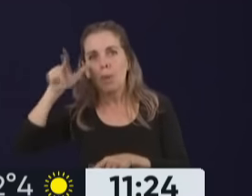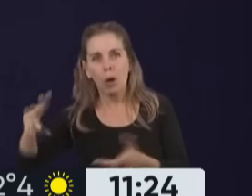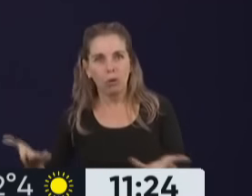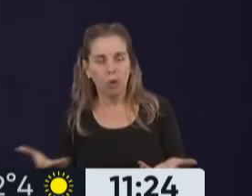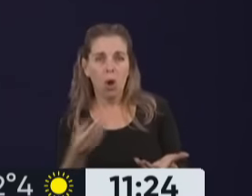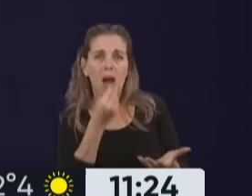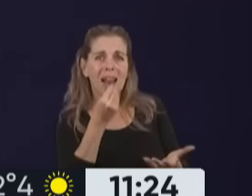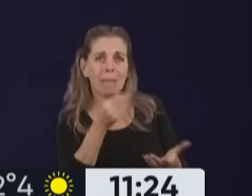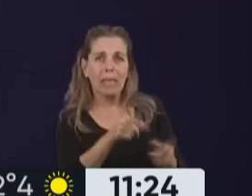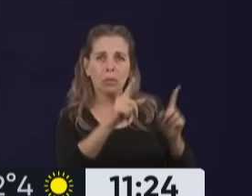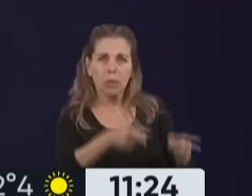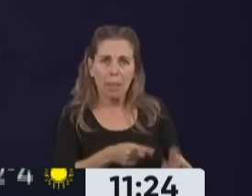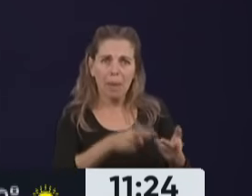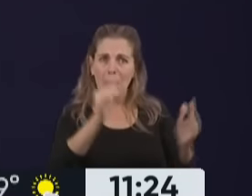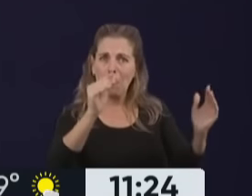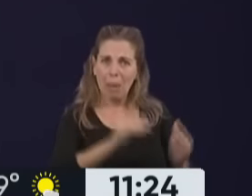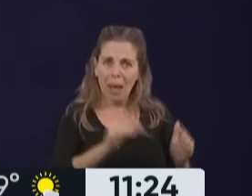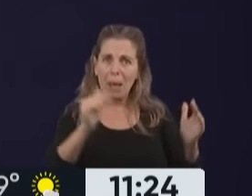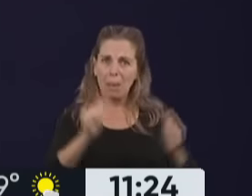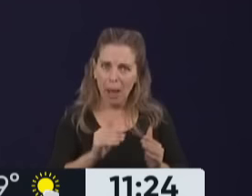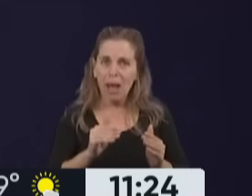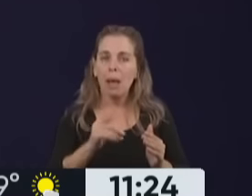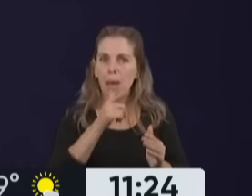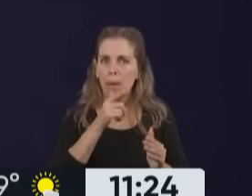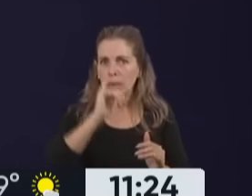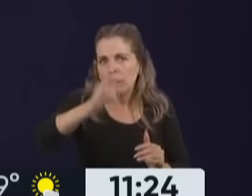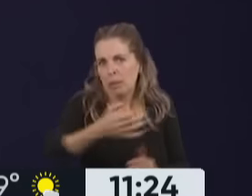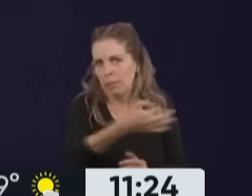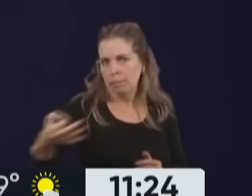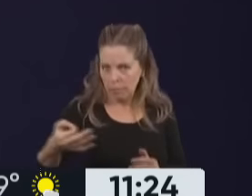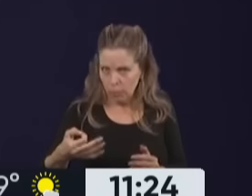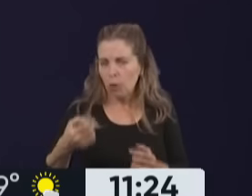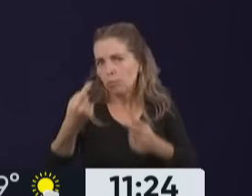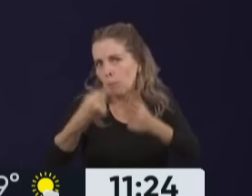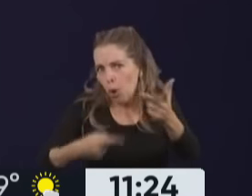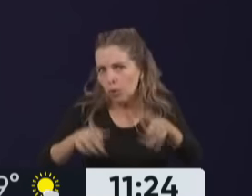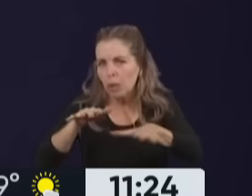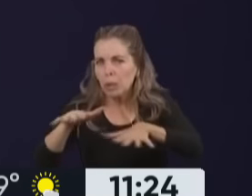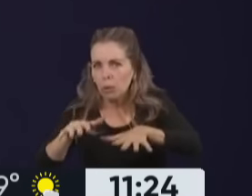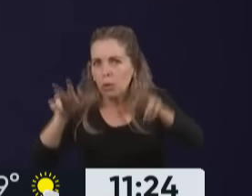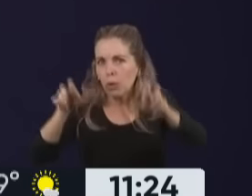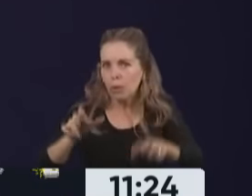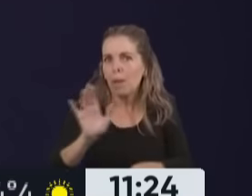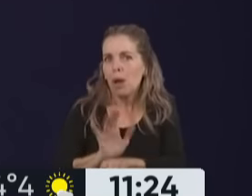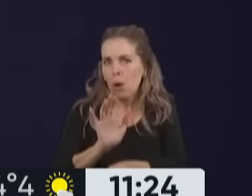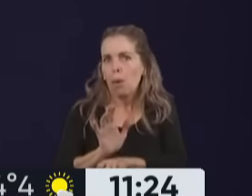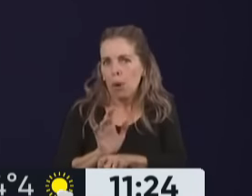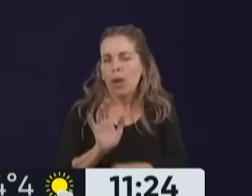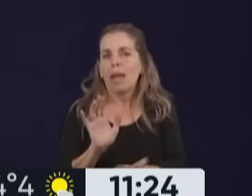por debajo, cuando la núcleo está por debajo, me parece que sí, efectivamente son cosas que nos tenemos que